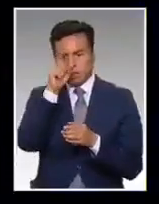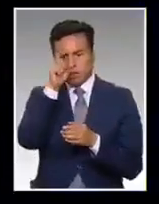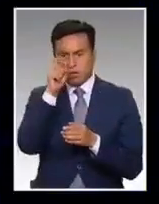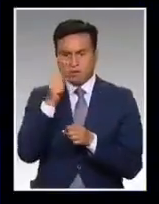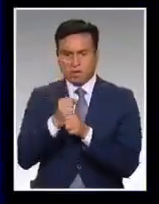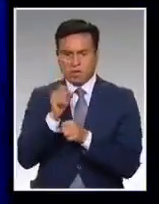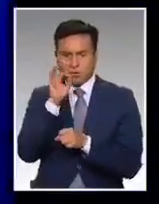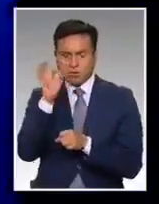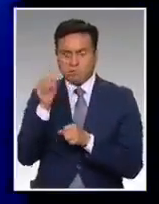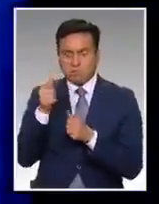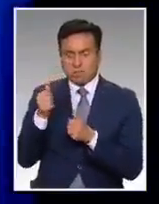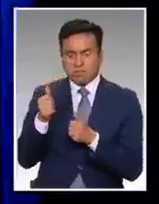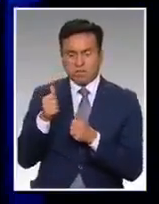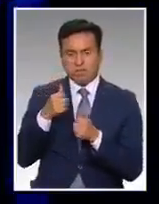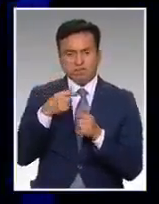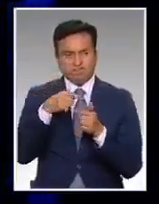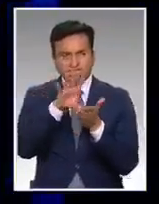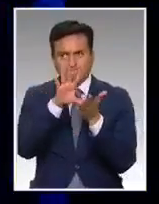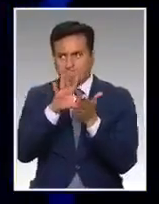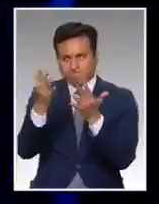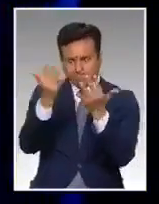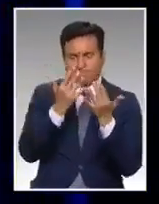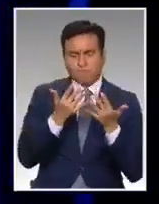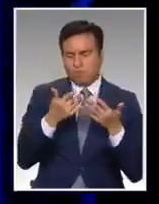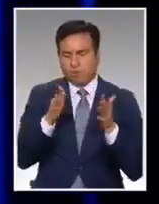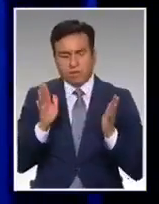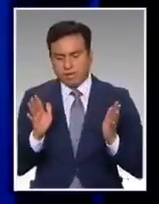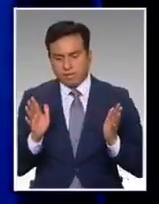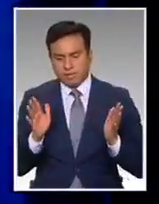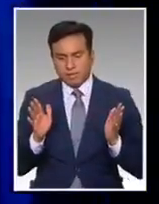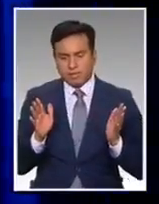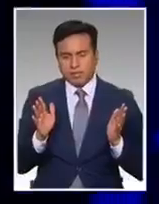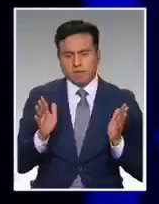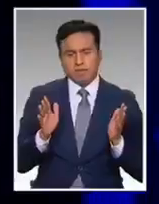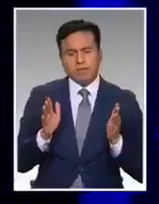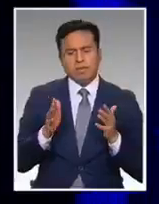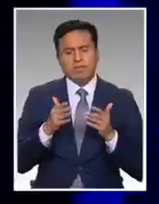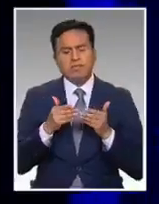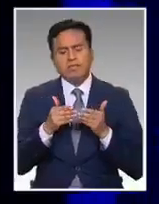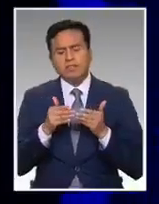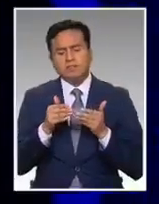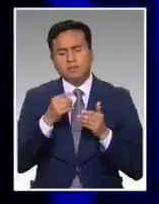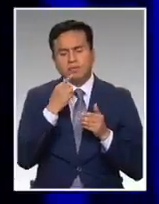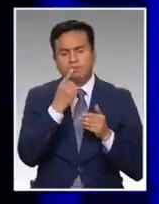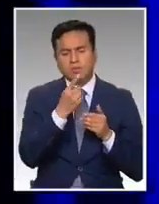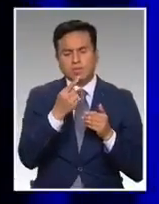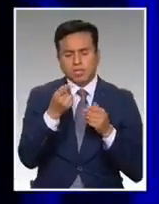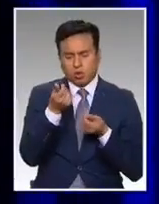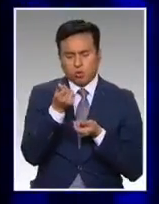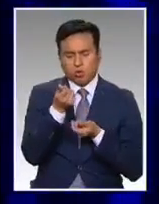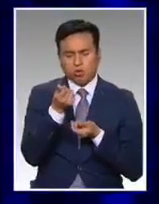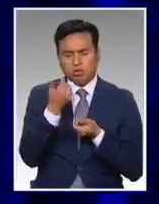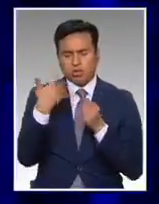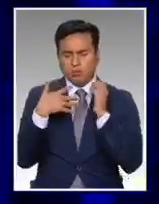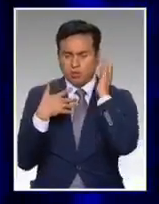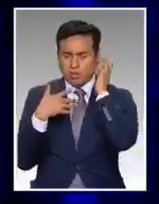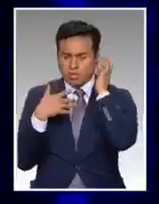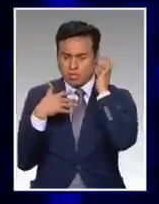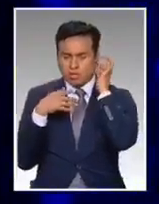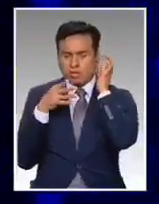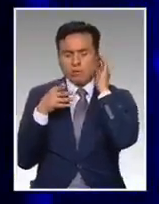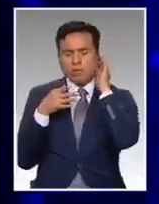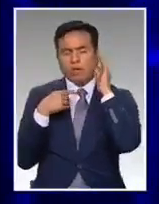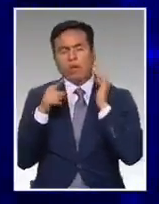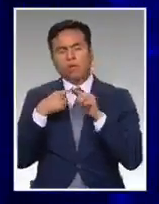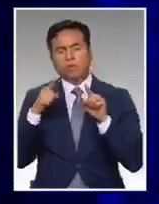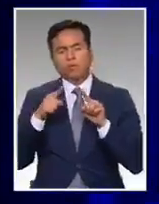bien de donde vengan esos médicos de dónde eran algunos unos recursos que son muy importantes también en otro